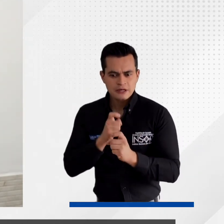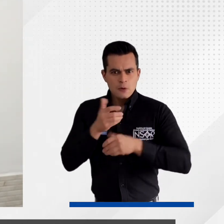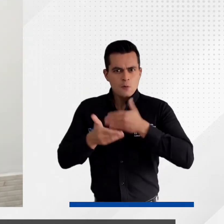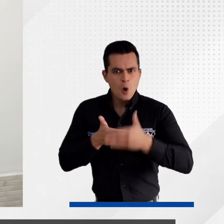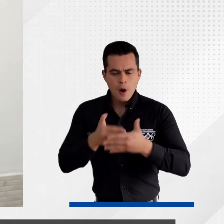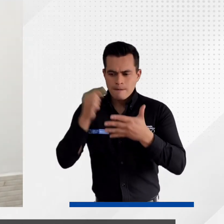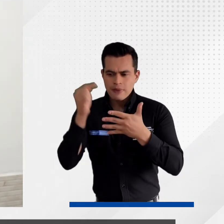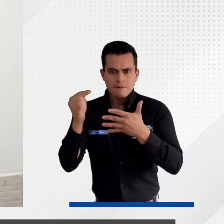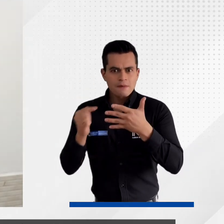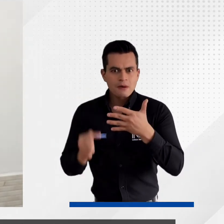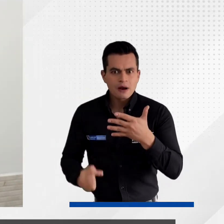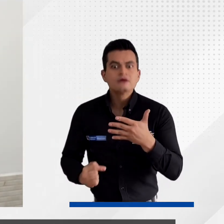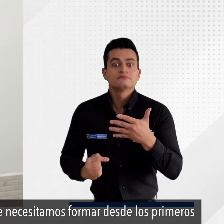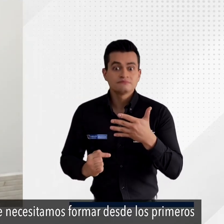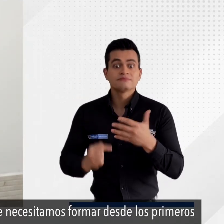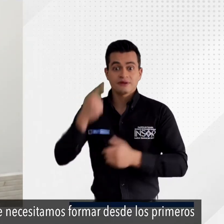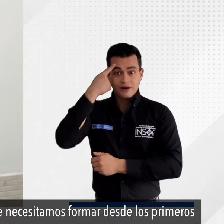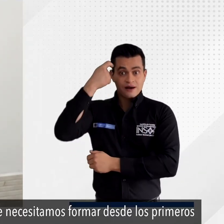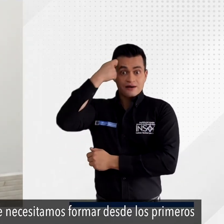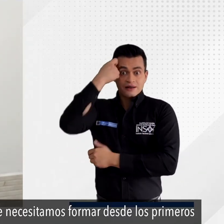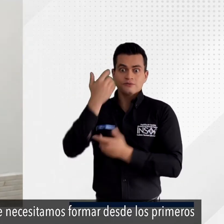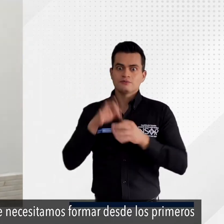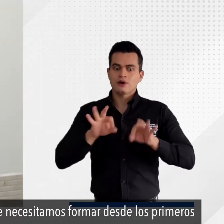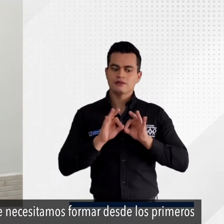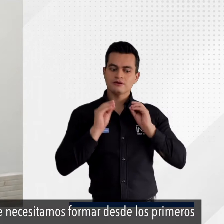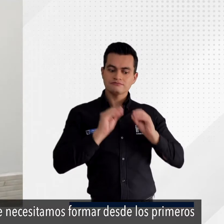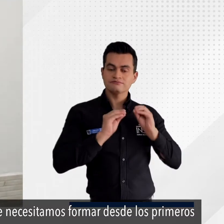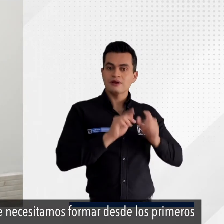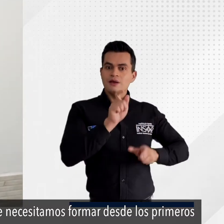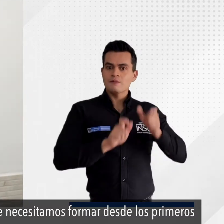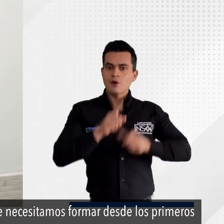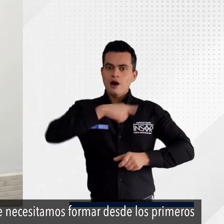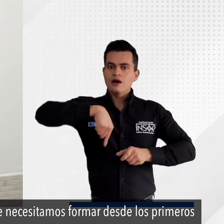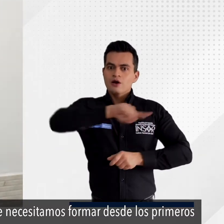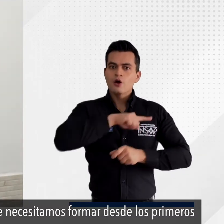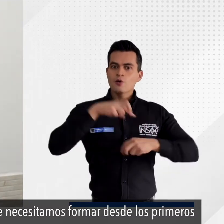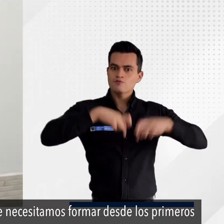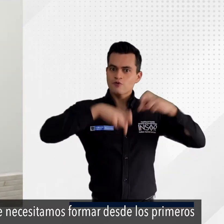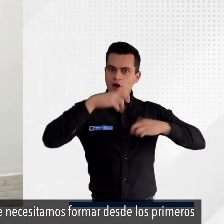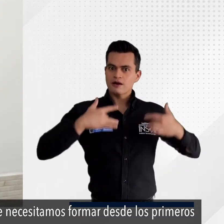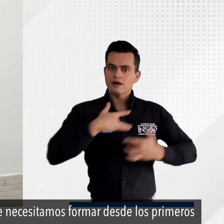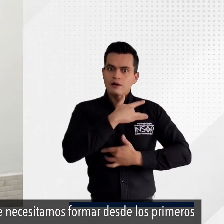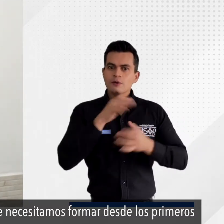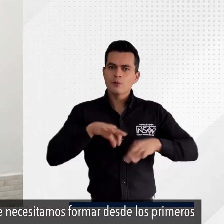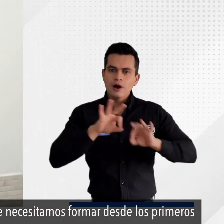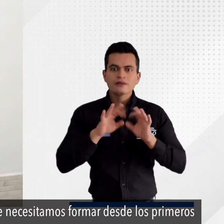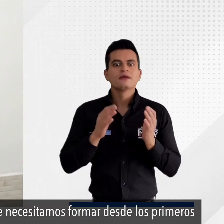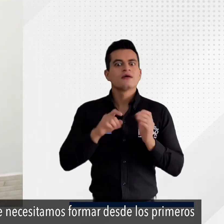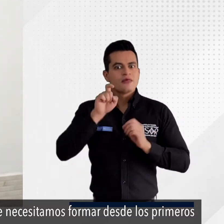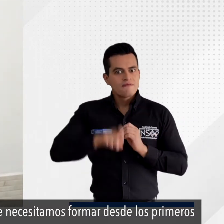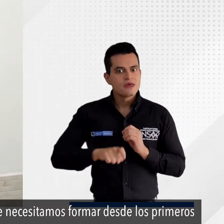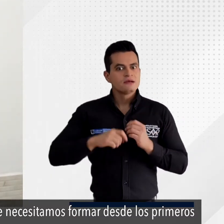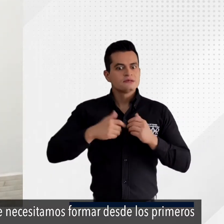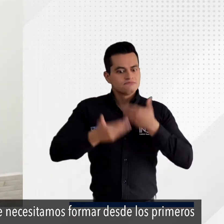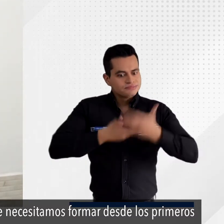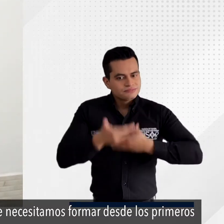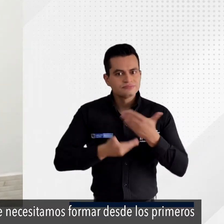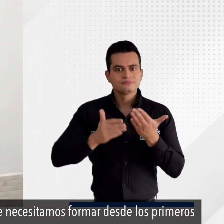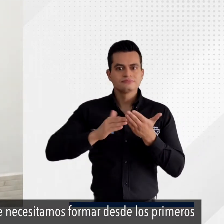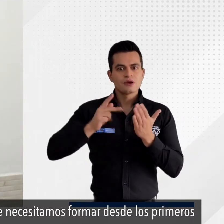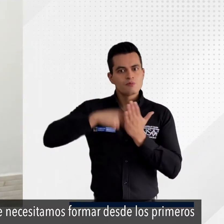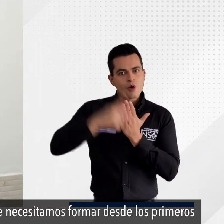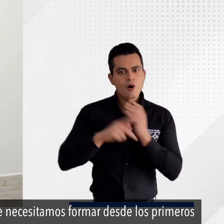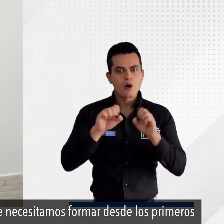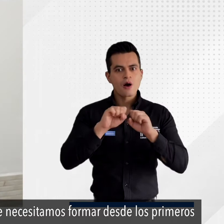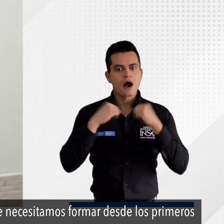reto para la formación del talento humano, donde necesitamos hacer proyectos en aula, donde necesitamos formar desde los primeros semestres a